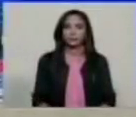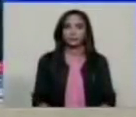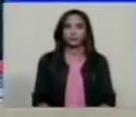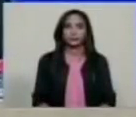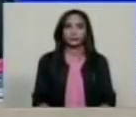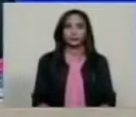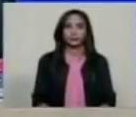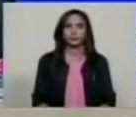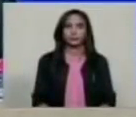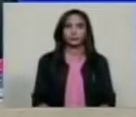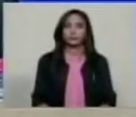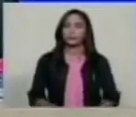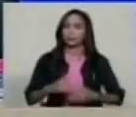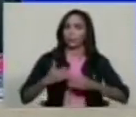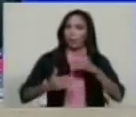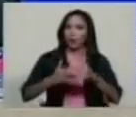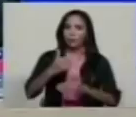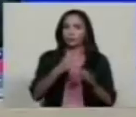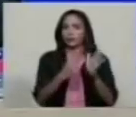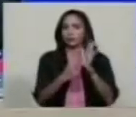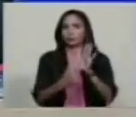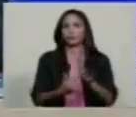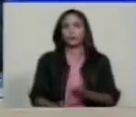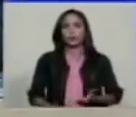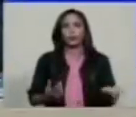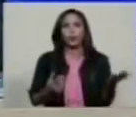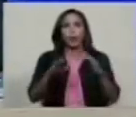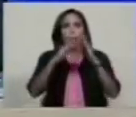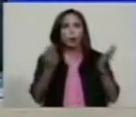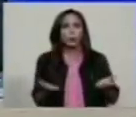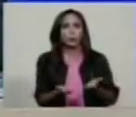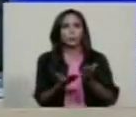La humanidad tiene que avanzar hacia un mundo multipolar,